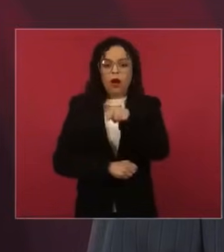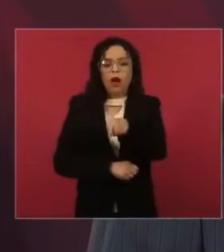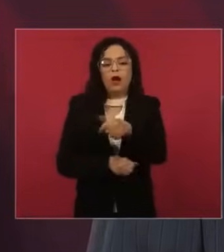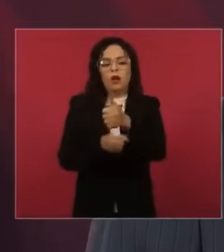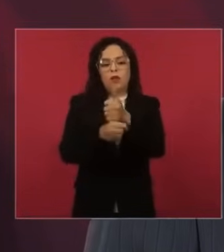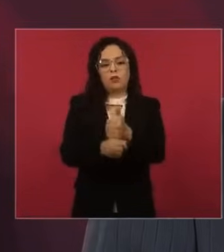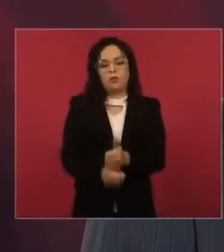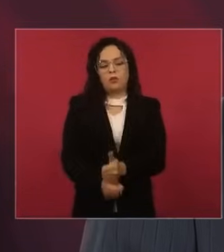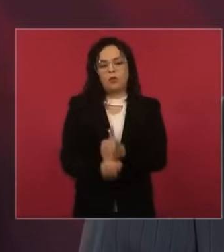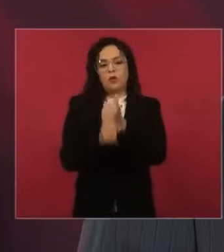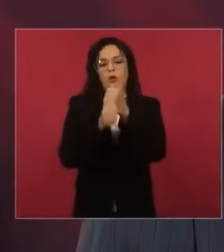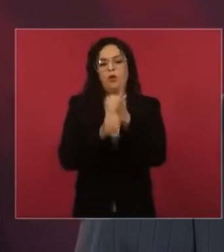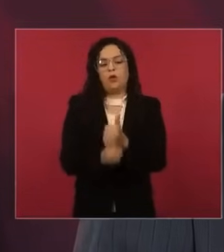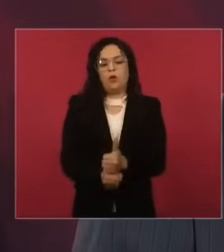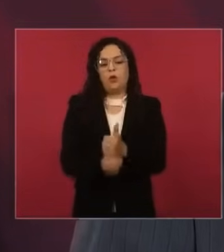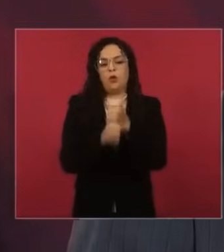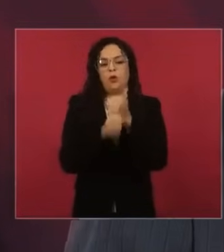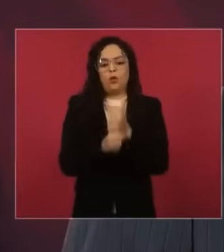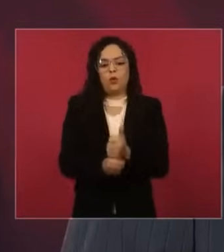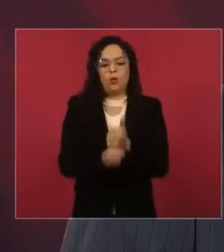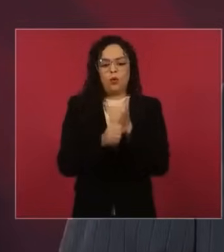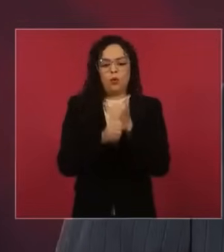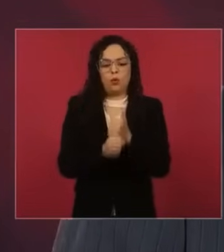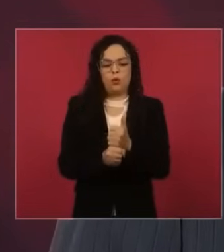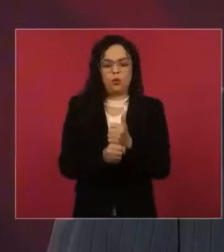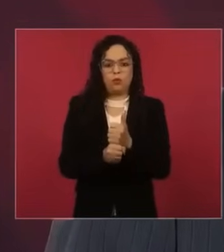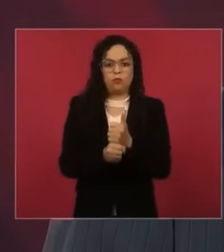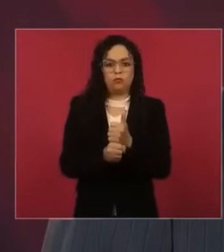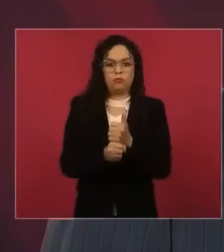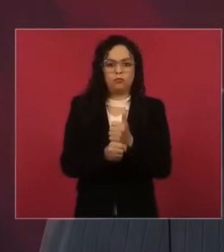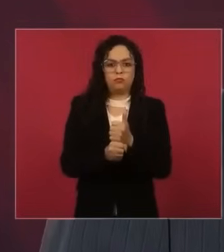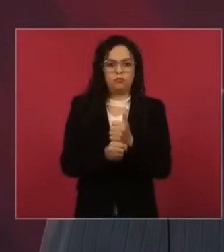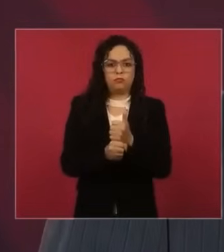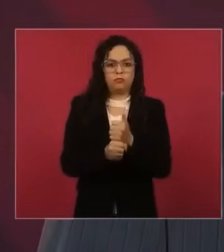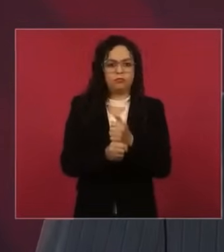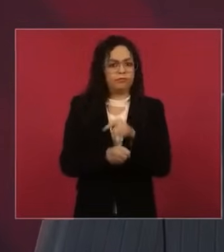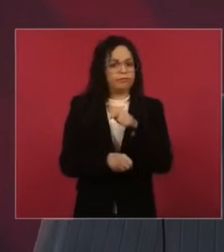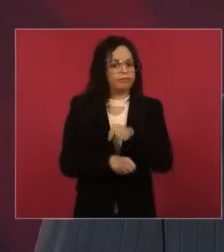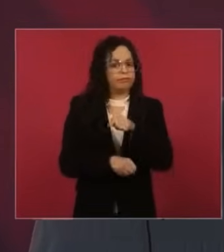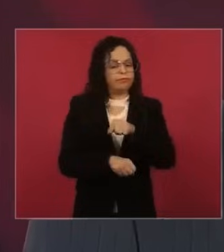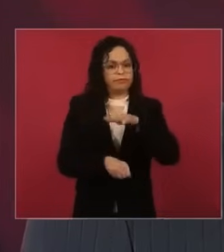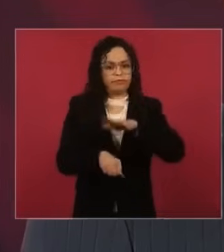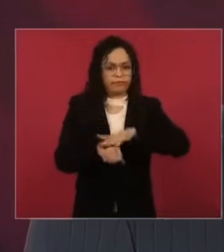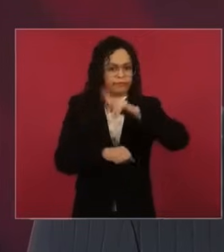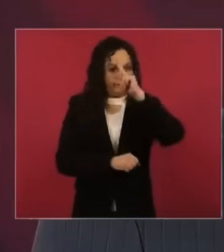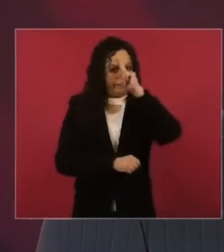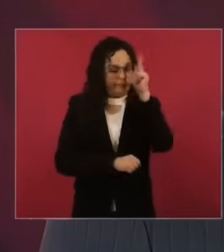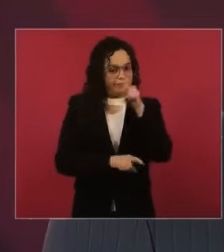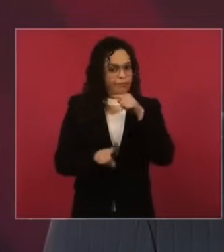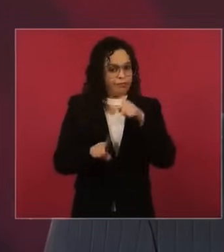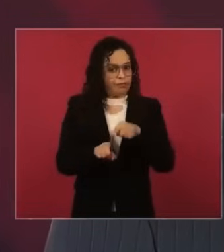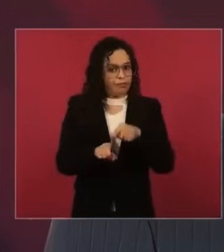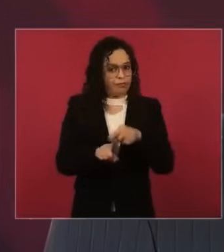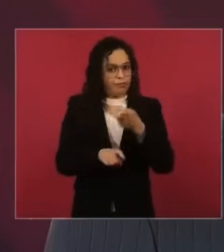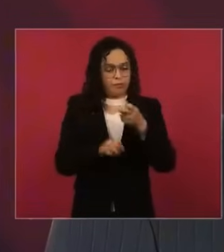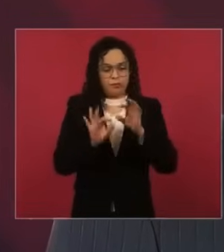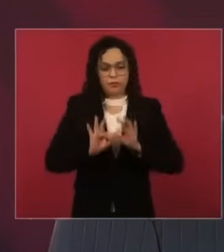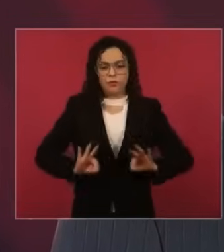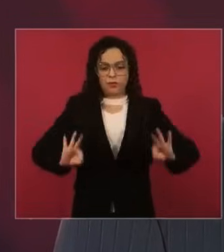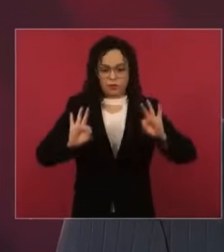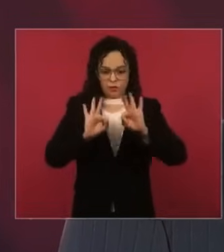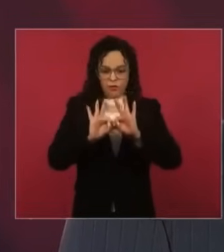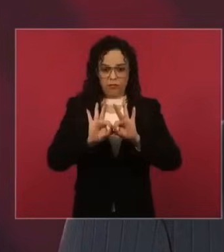hubieran dejado sola la ciudad, hubieran evacuado todo el mundo. Pero este fenómeno natural fue